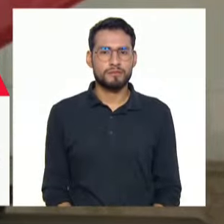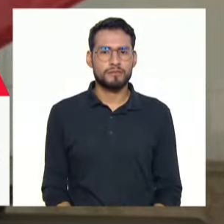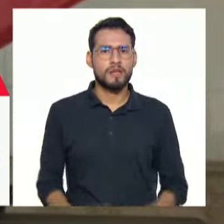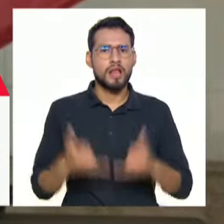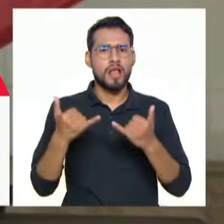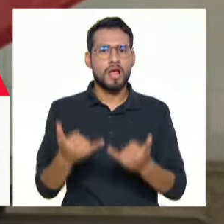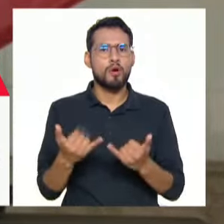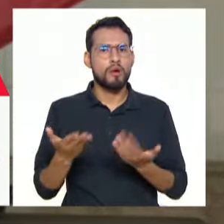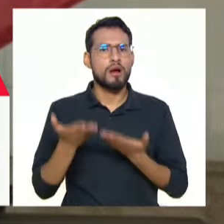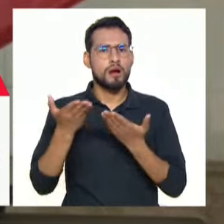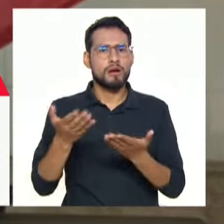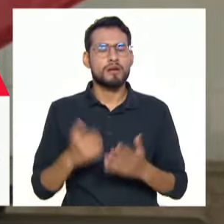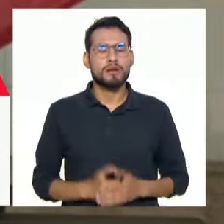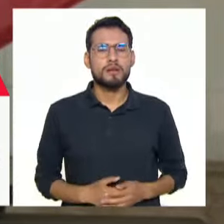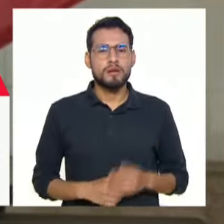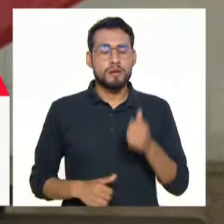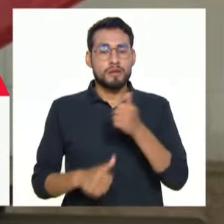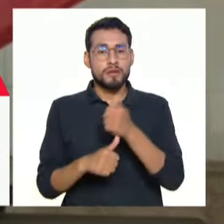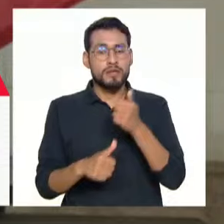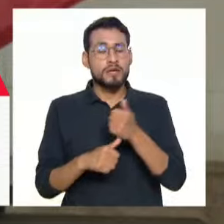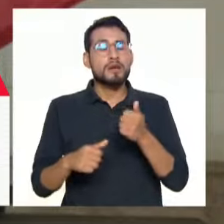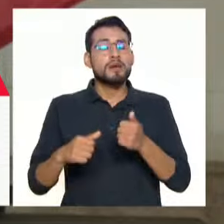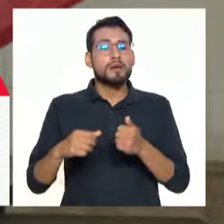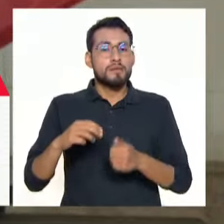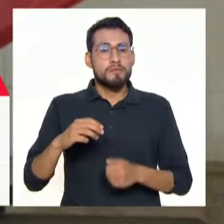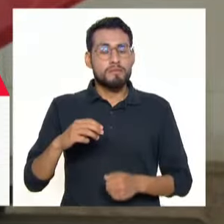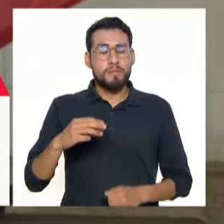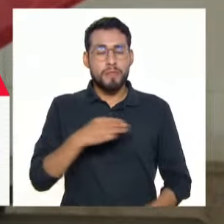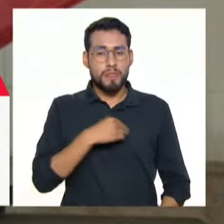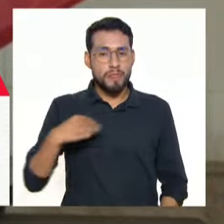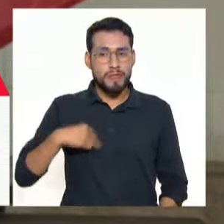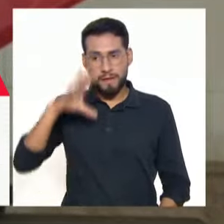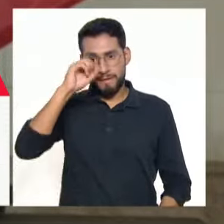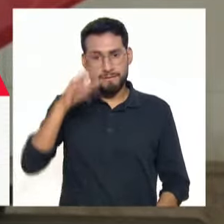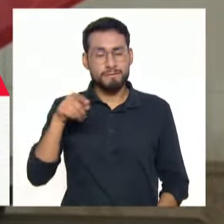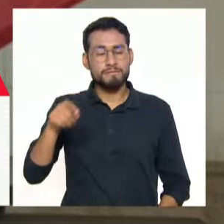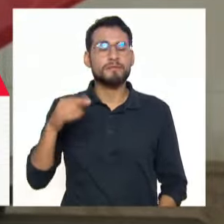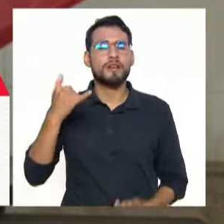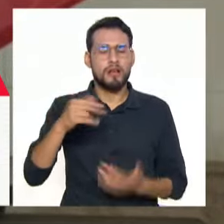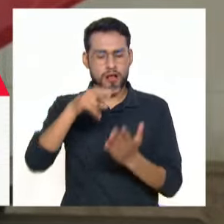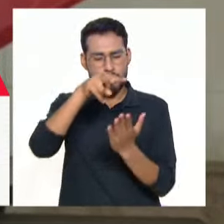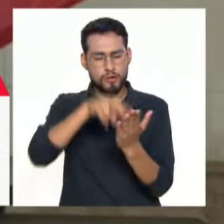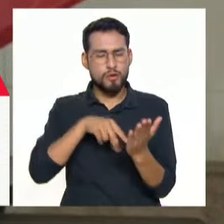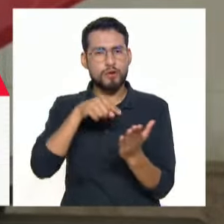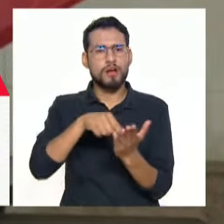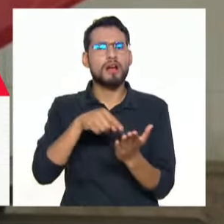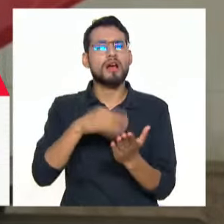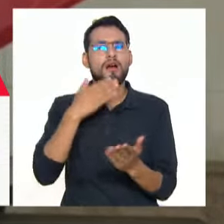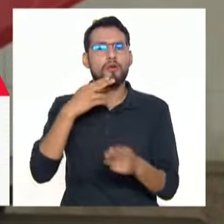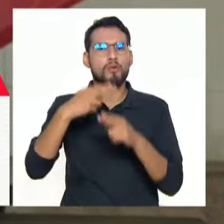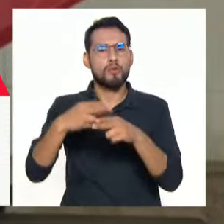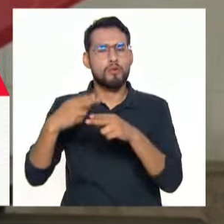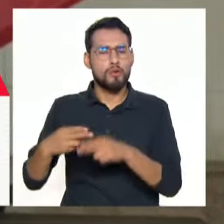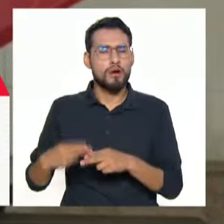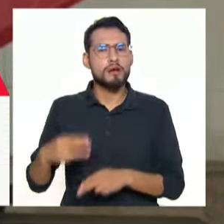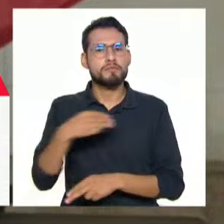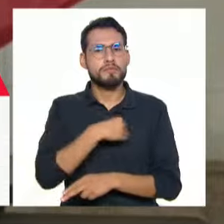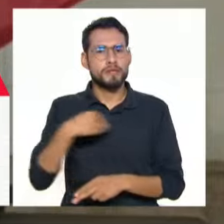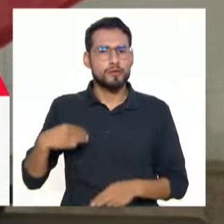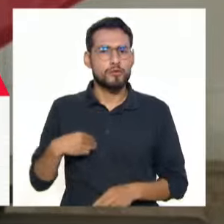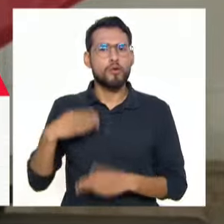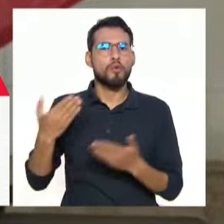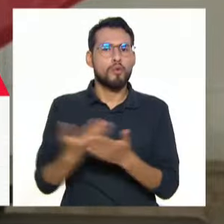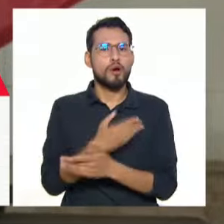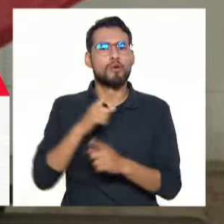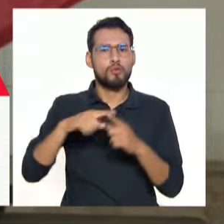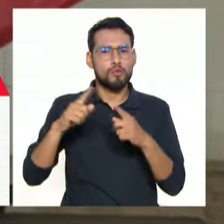A continuación, el señor Viceministro de Relaciones Exteriores dará lectura a las resoluciones supremas mediante las cuales se nombra a los ministros de Estado en